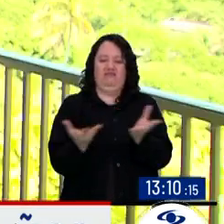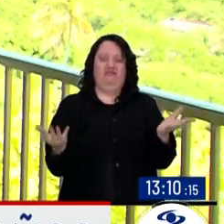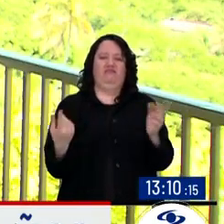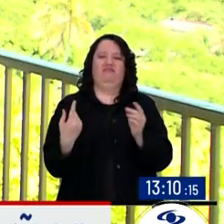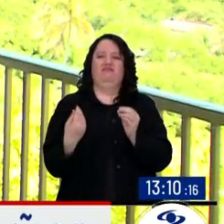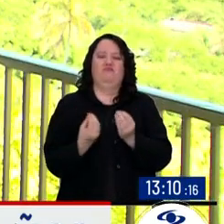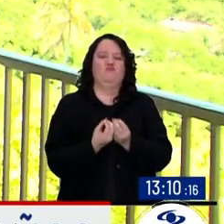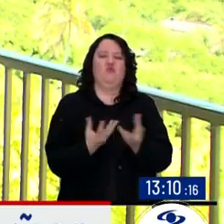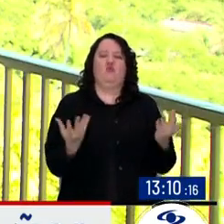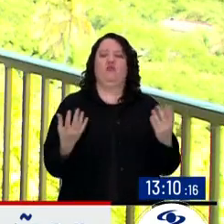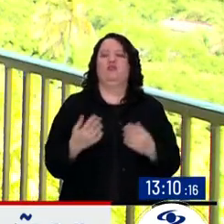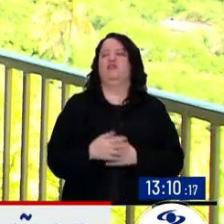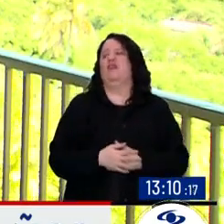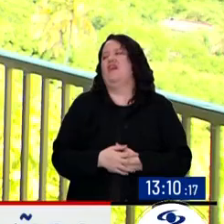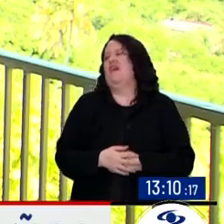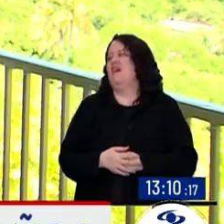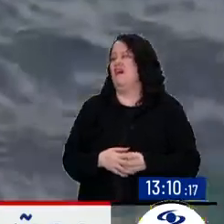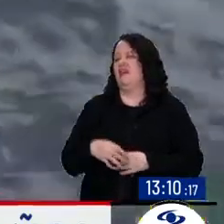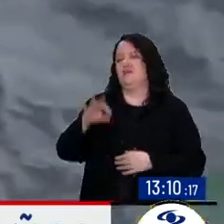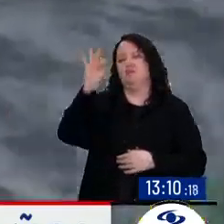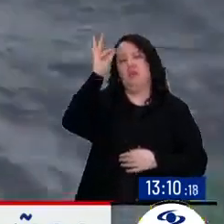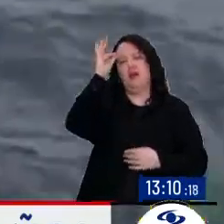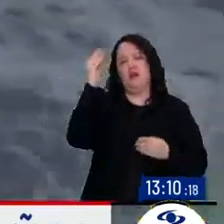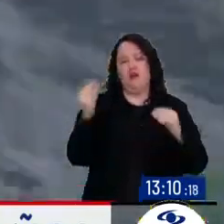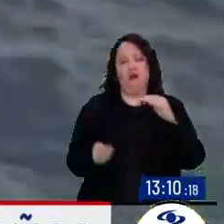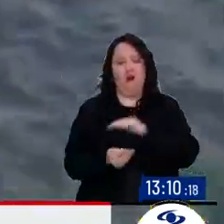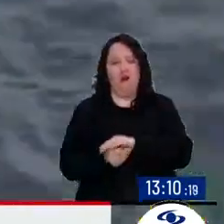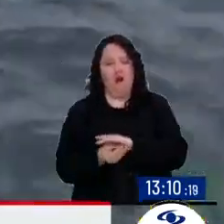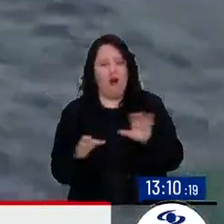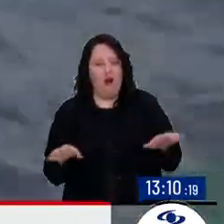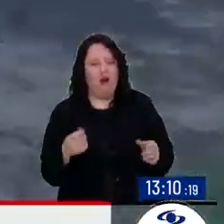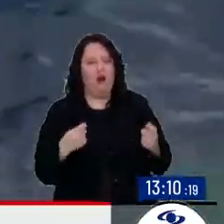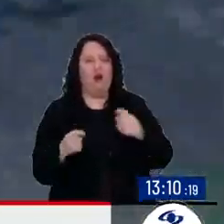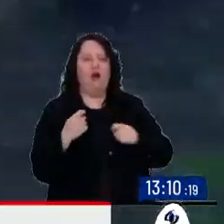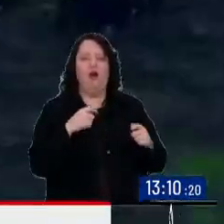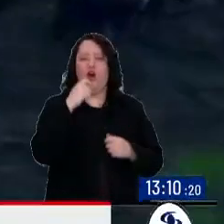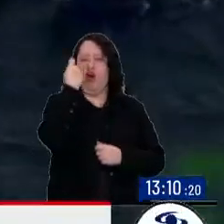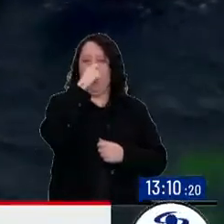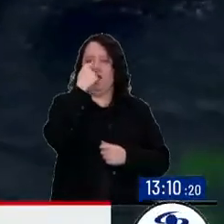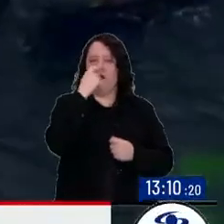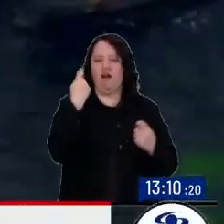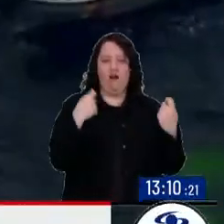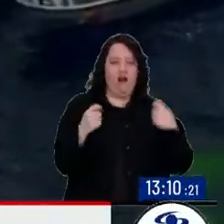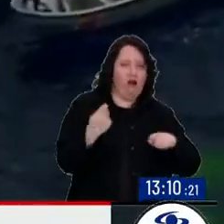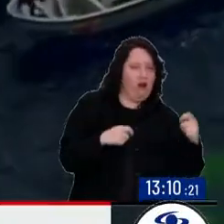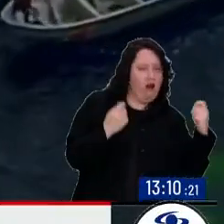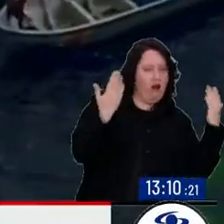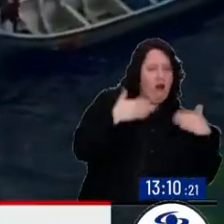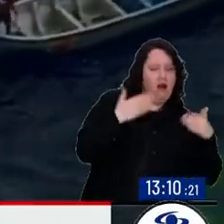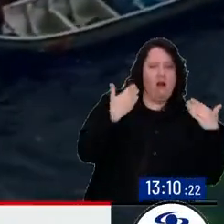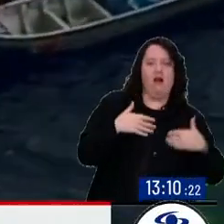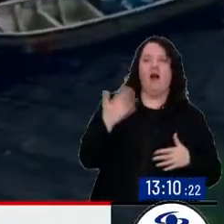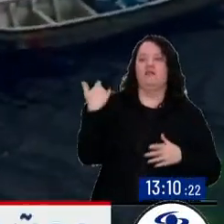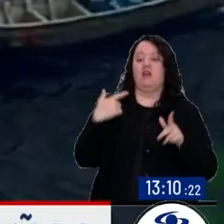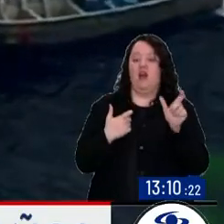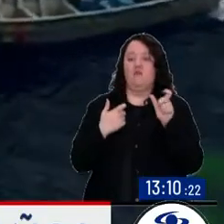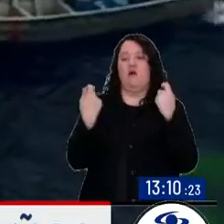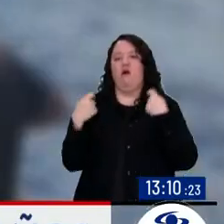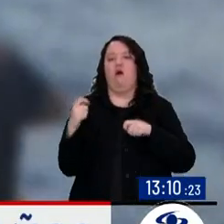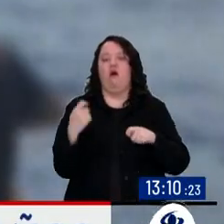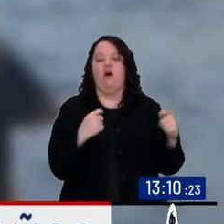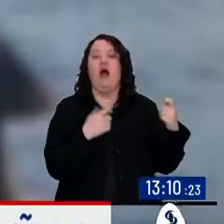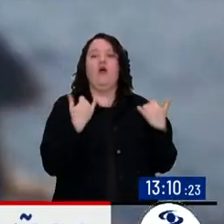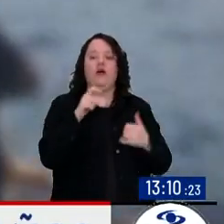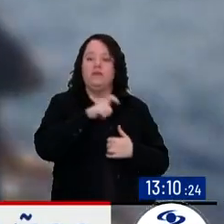Total. Tráfico de la marihuana, el tráfico de la cocaína, el tráfico que hubo de armas y ahora el tráfico